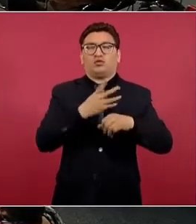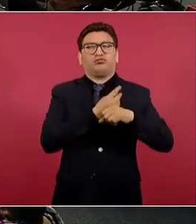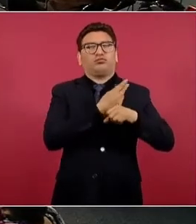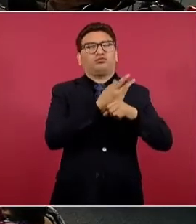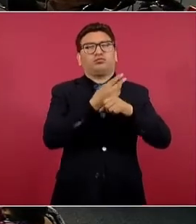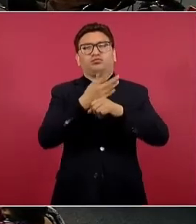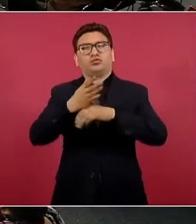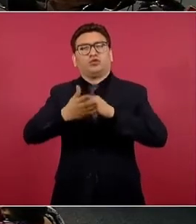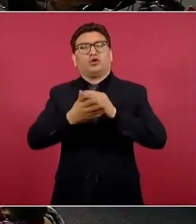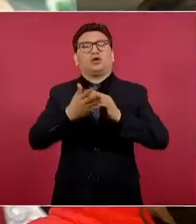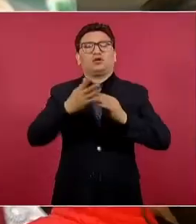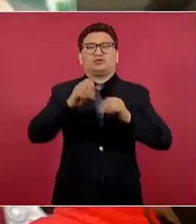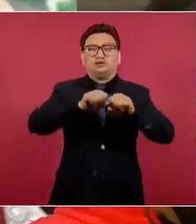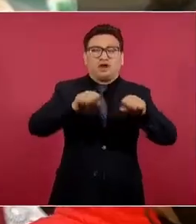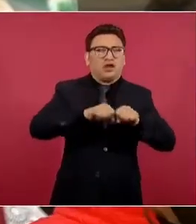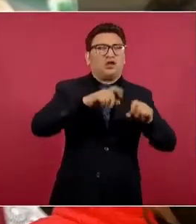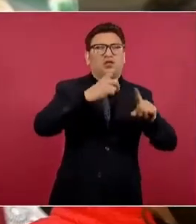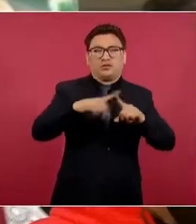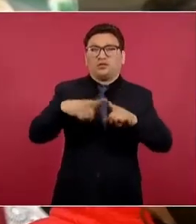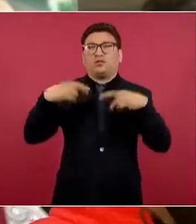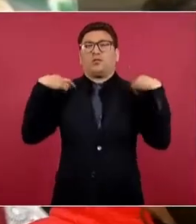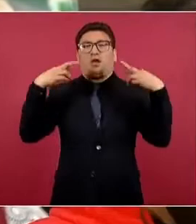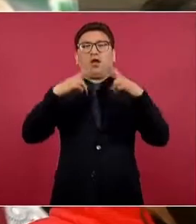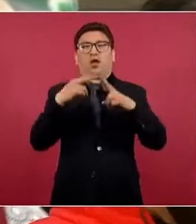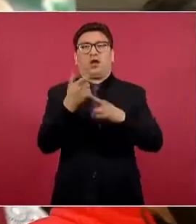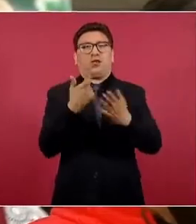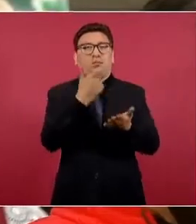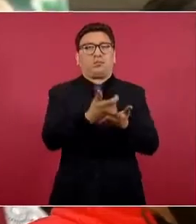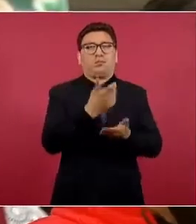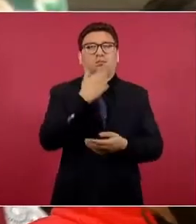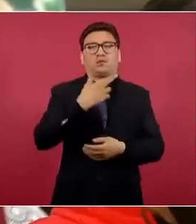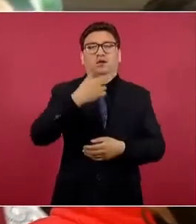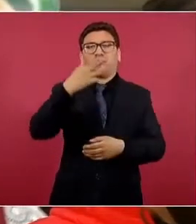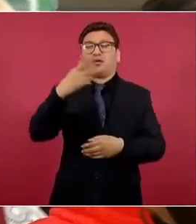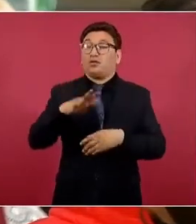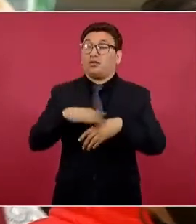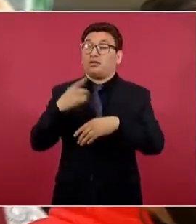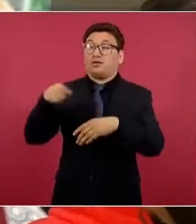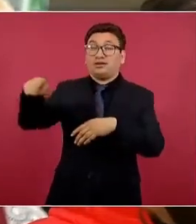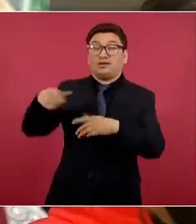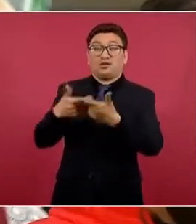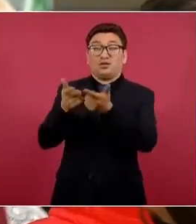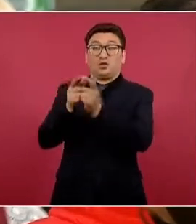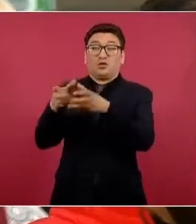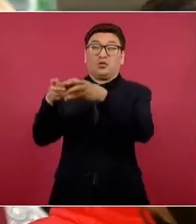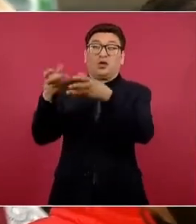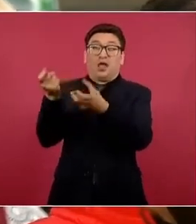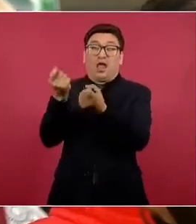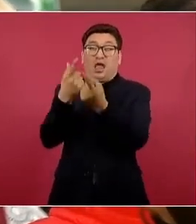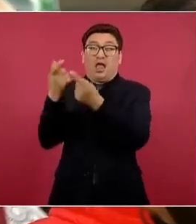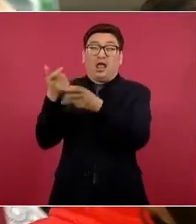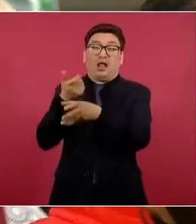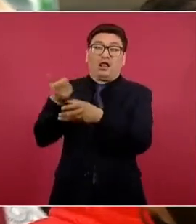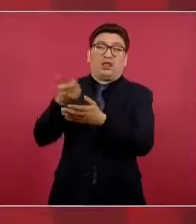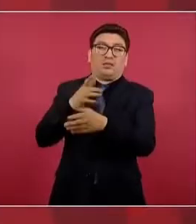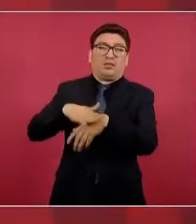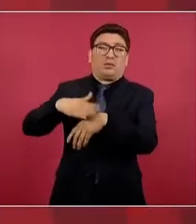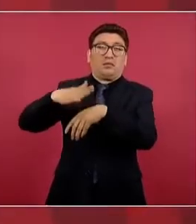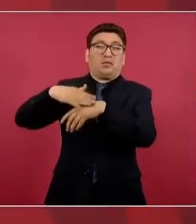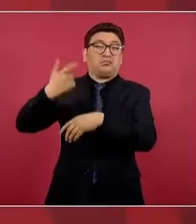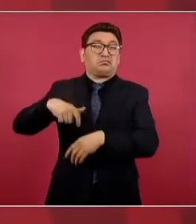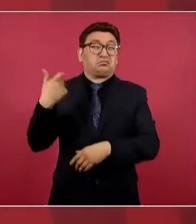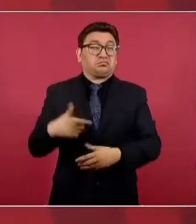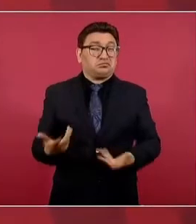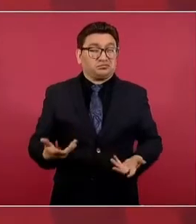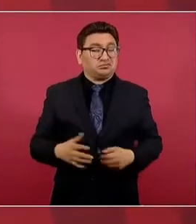mejore el salario de los profesores en lugar de seguir enriqueciendo a unos cuantos? Pues va a depender